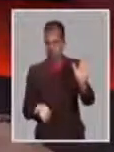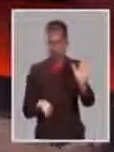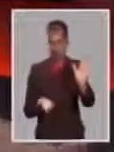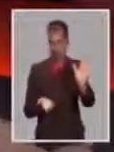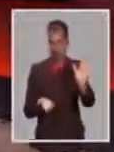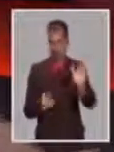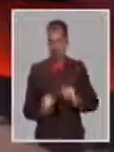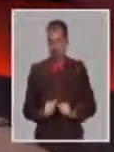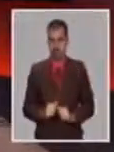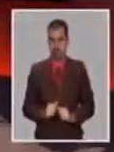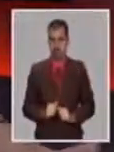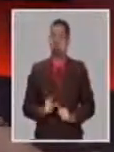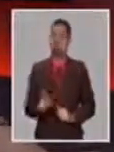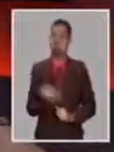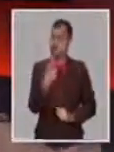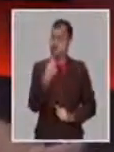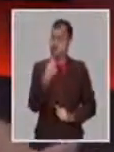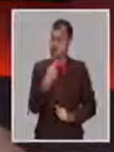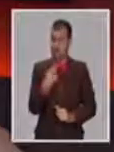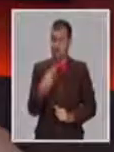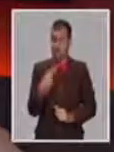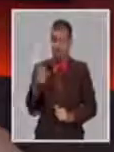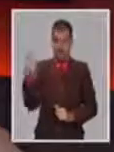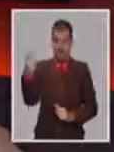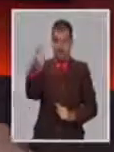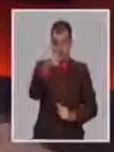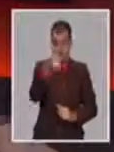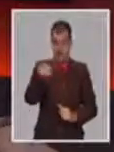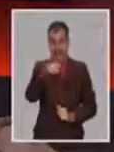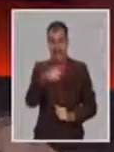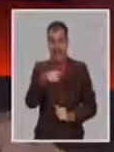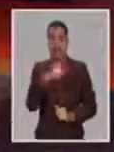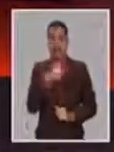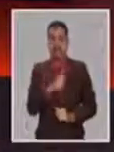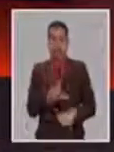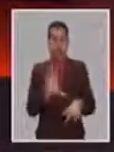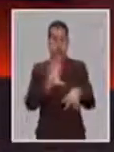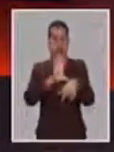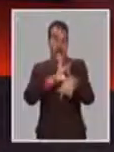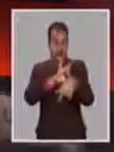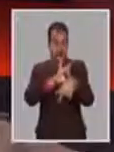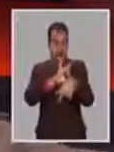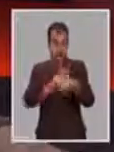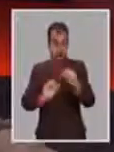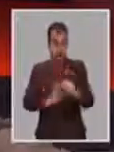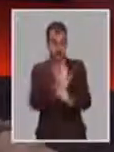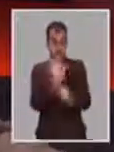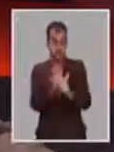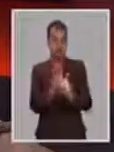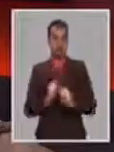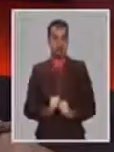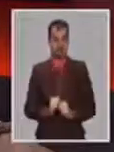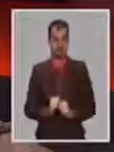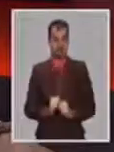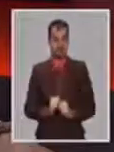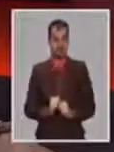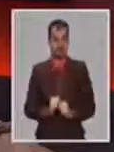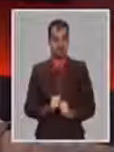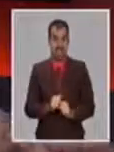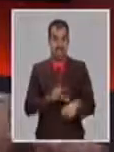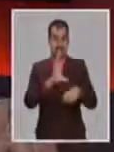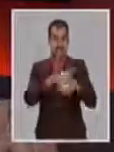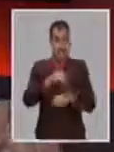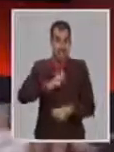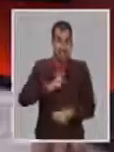seguir diciendo que el candidato vacunal va a ser eficaz en prevenir la enfermedad, pero si puede también prevenir la infección es un reto que también